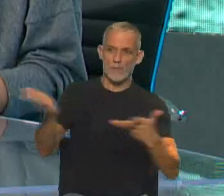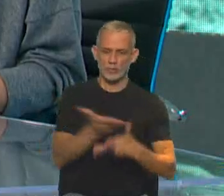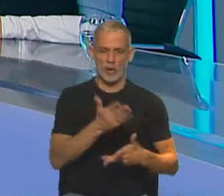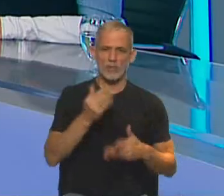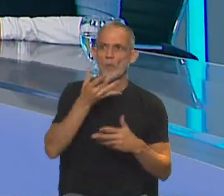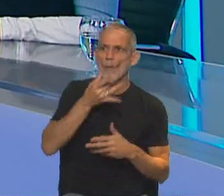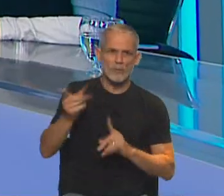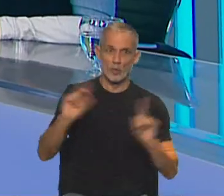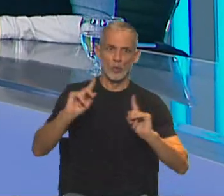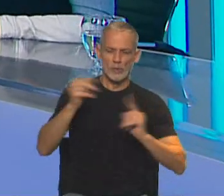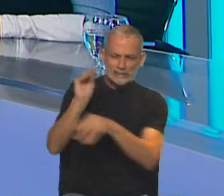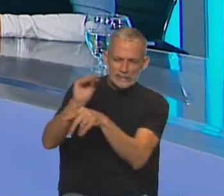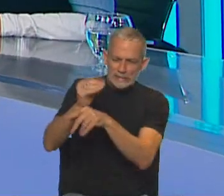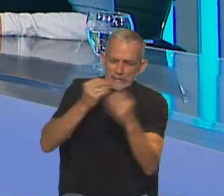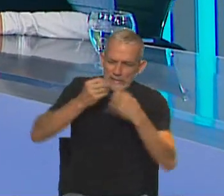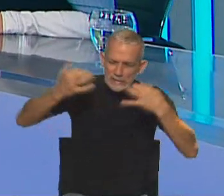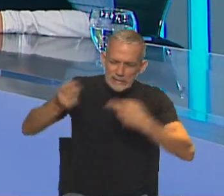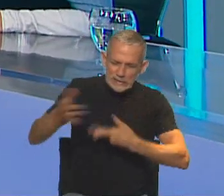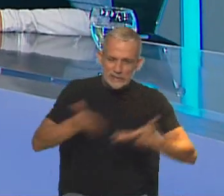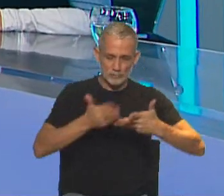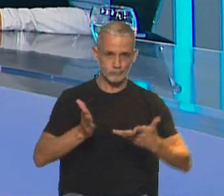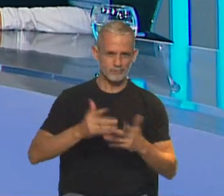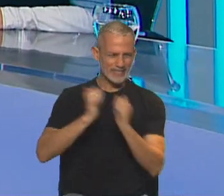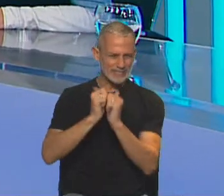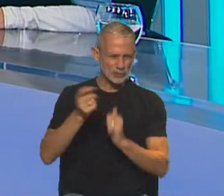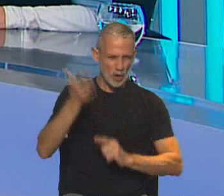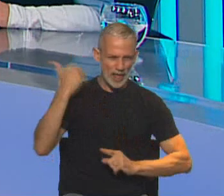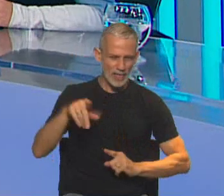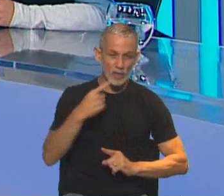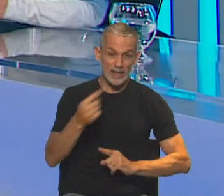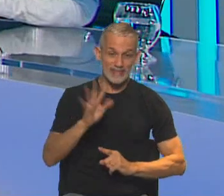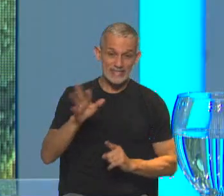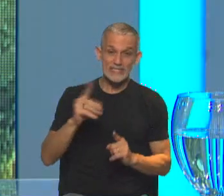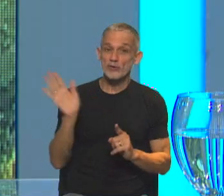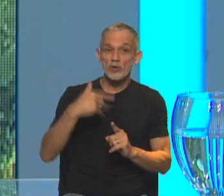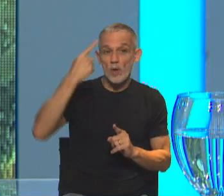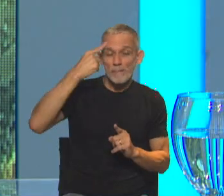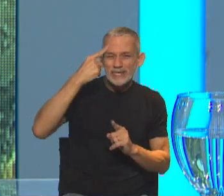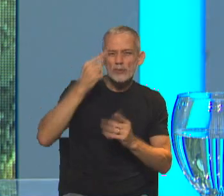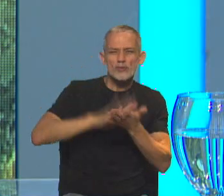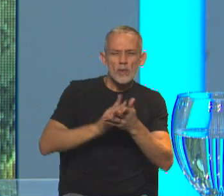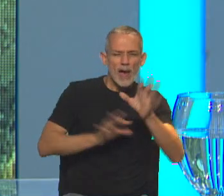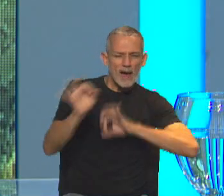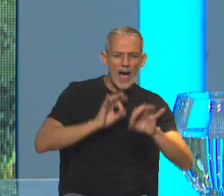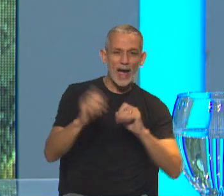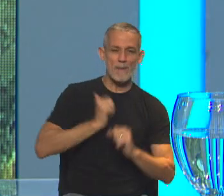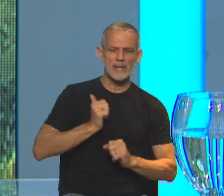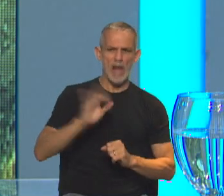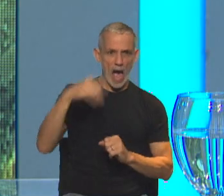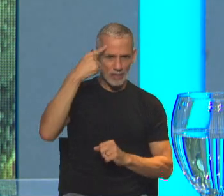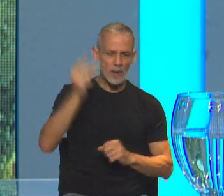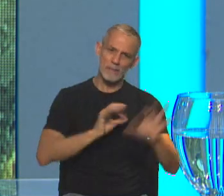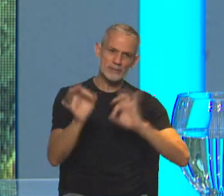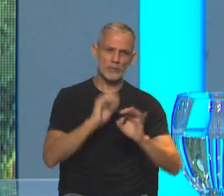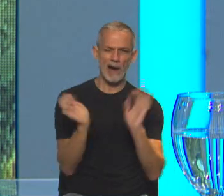¿no? Muchos historiadores que trabajan sobre Malvinas dicen siempre que todo lo que no se pensó en términos de estrategia militar se pensó en términos de